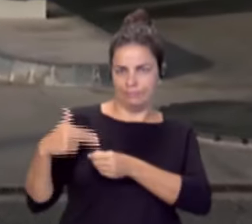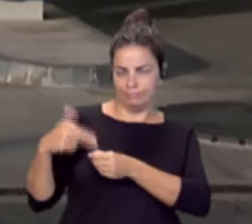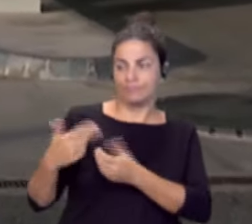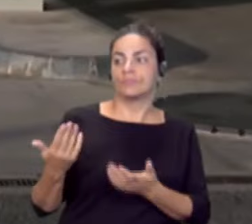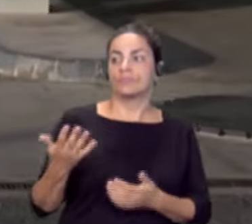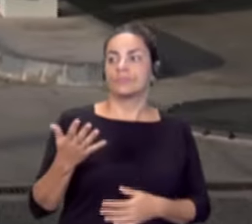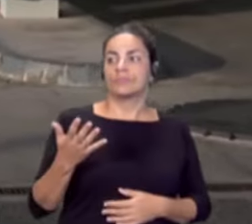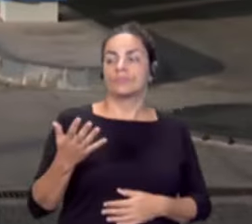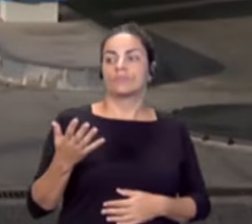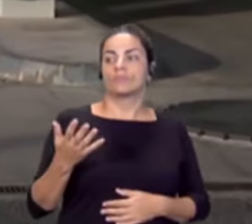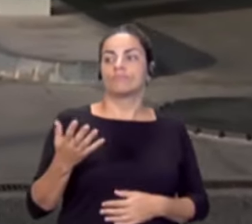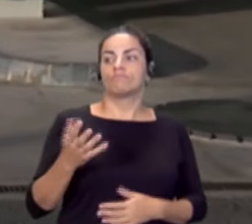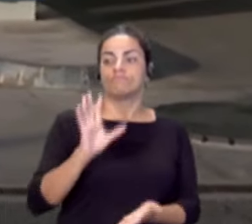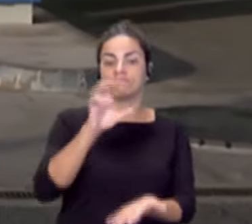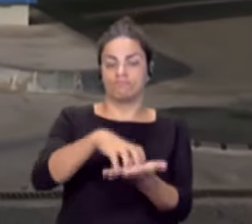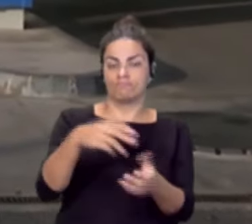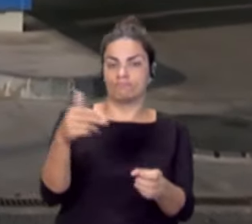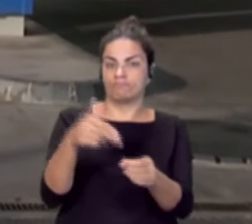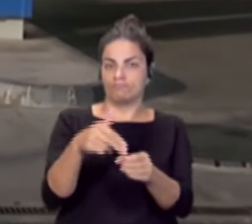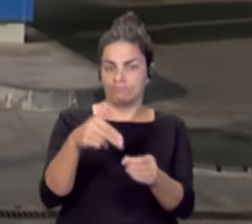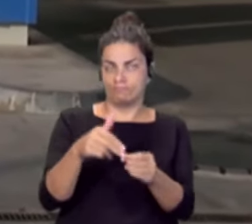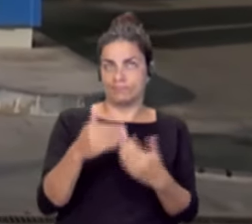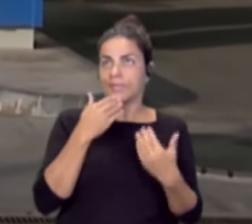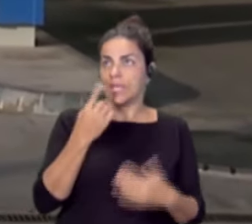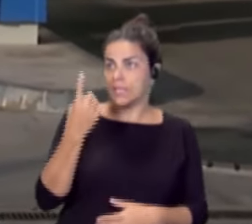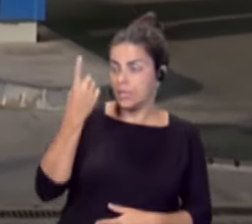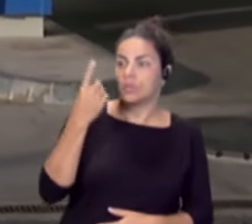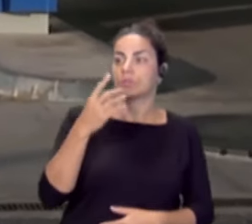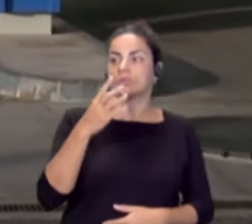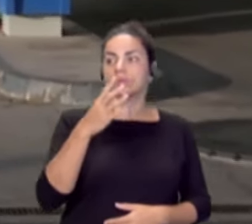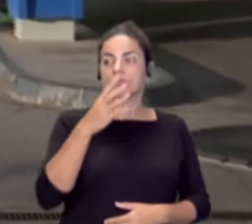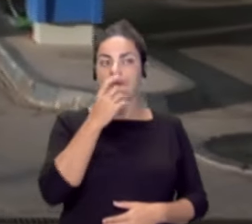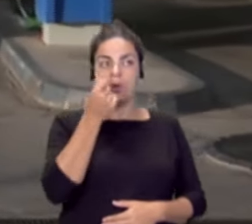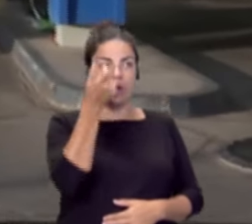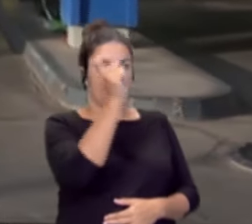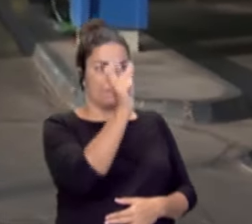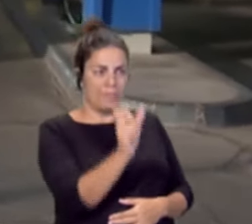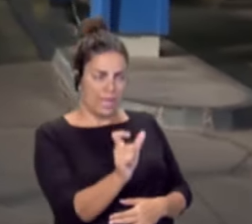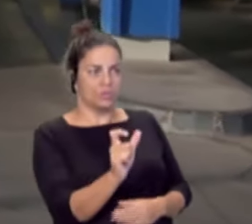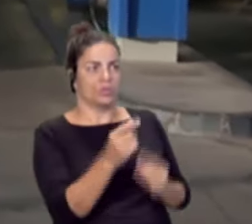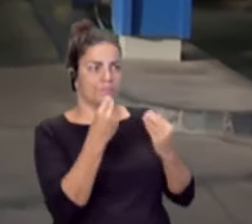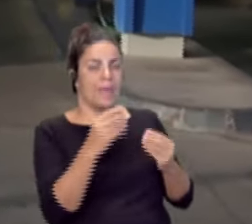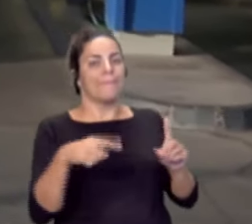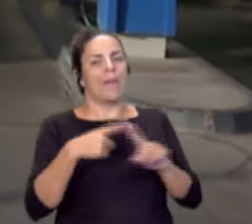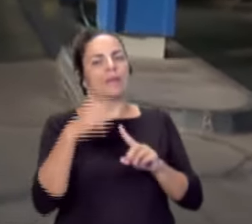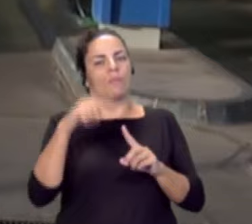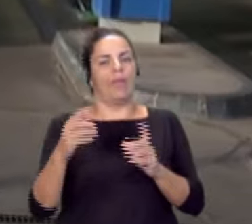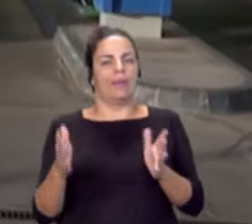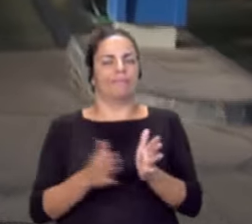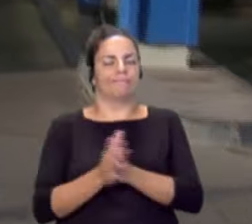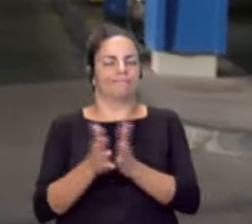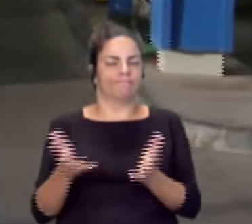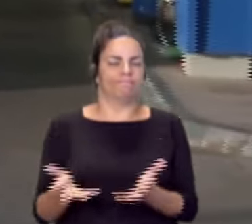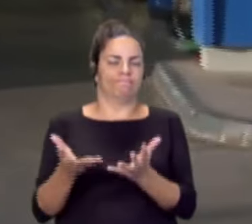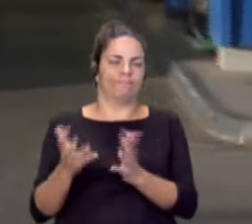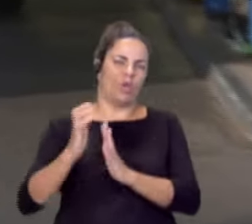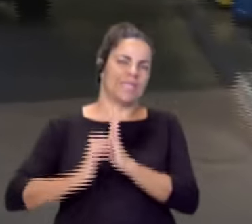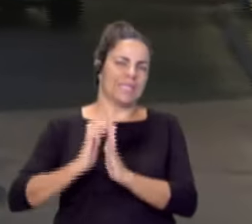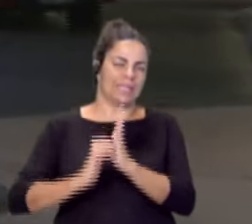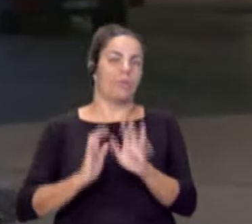de servicio, gracias a Dios, pues aparte de los precios que tenemos en Monolito, tiene también una serie de incentivos para todos aquellos usuarios que